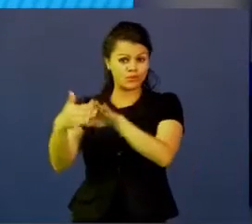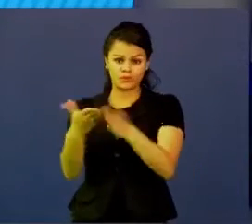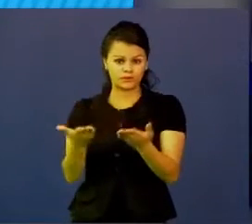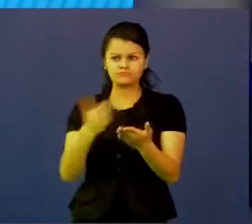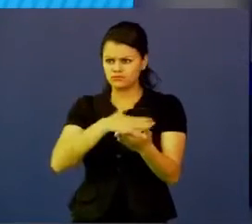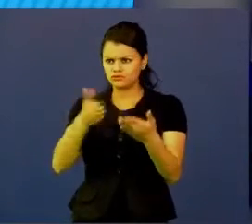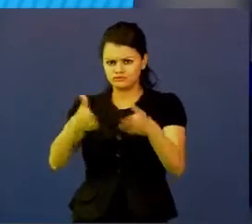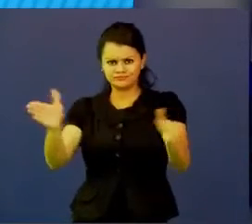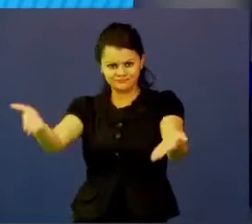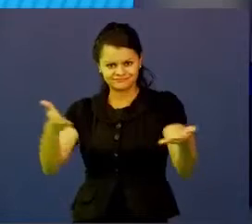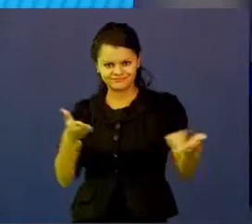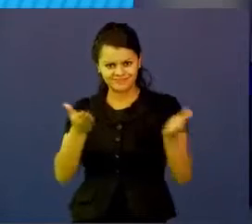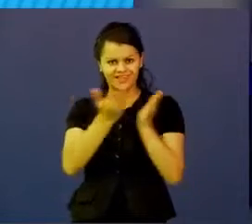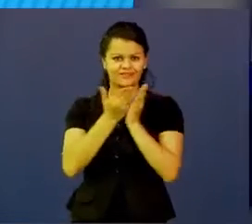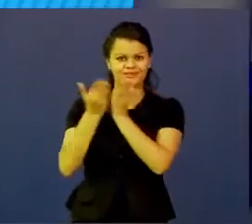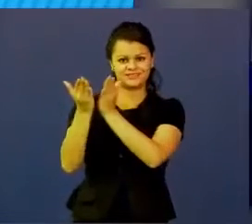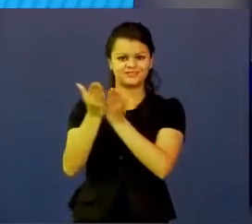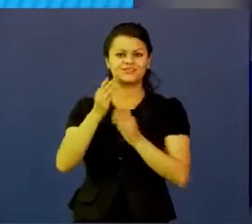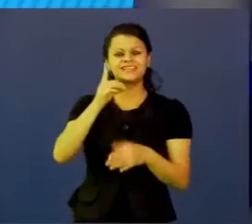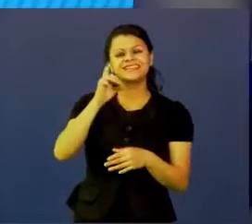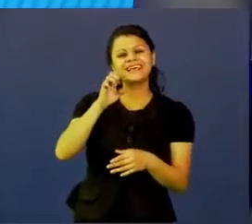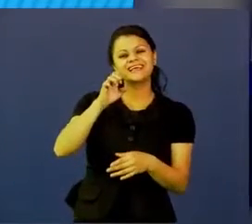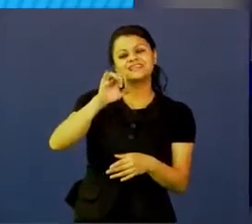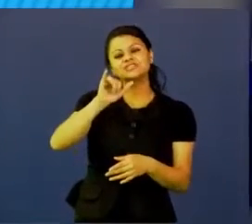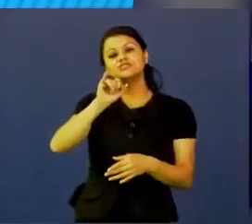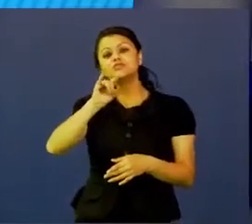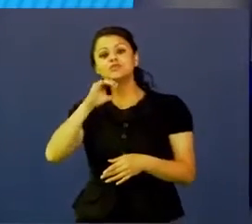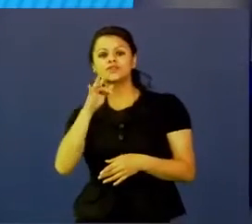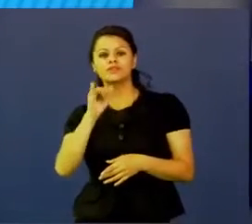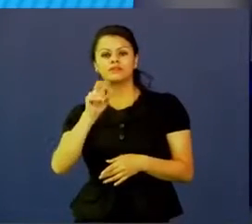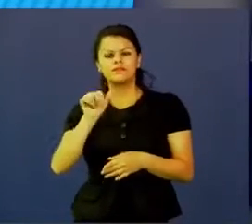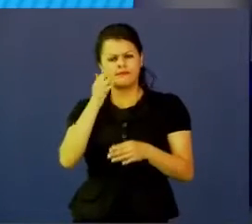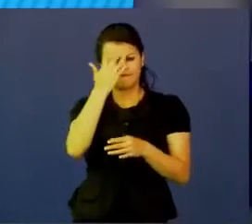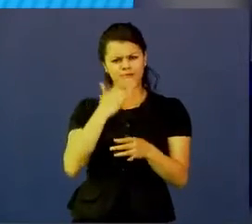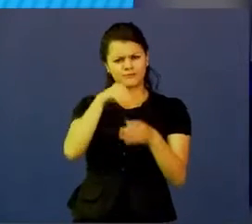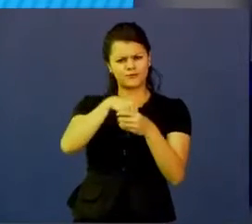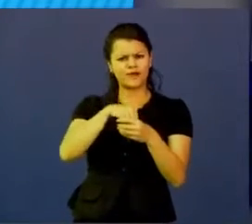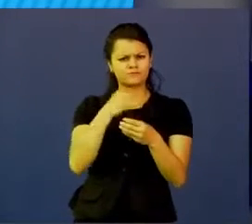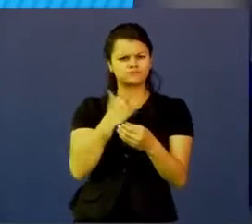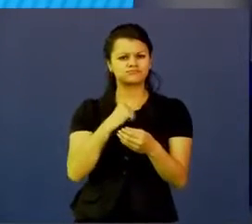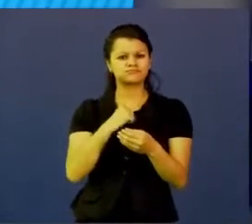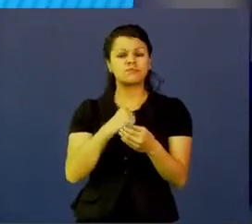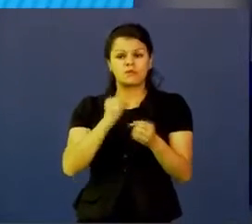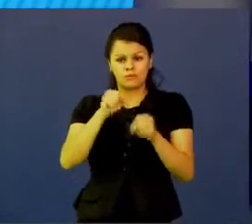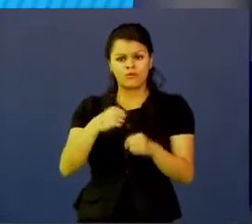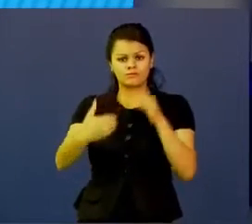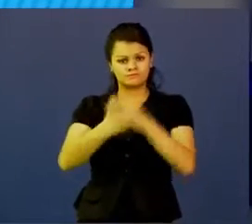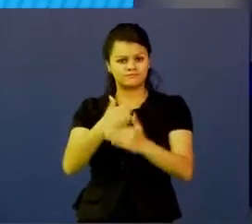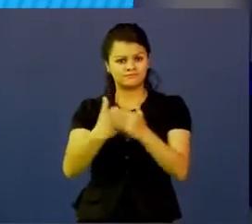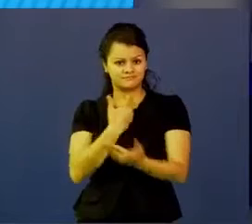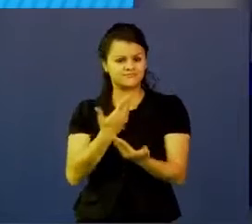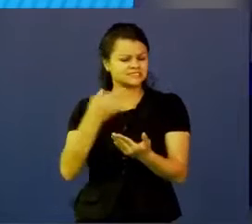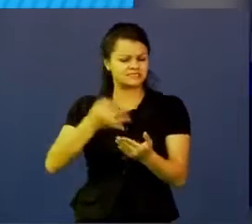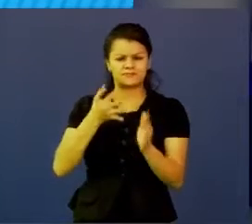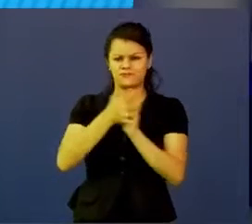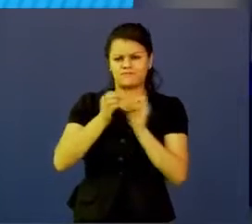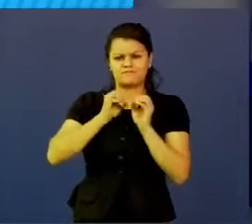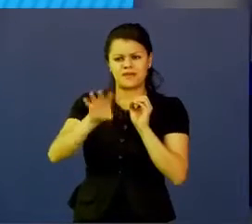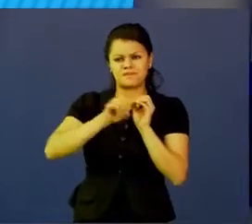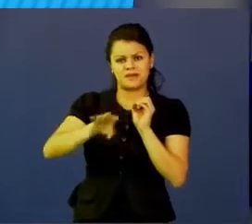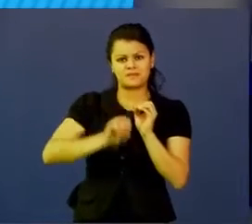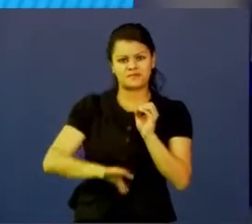Educación Disruptiva, está en Facebook, es un grupo en Facebook donde todo el tiempo estamos compartiendo información y creemos que es una de esas comunidades que se conecta.